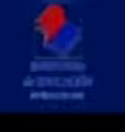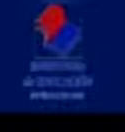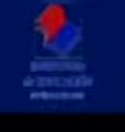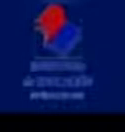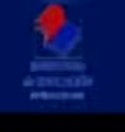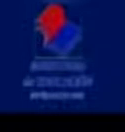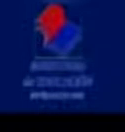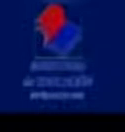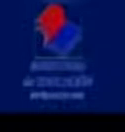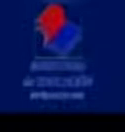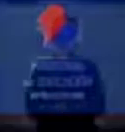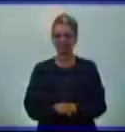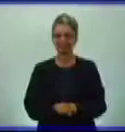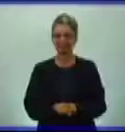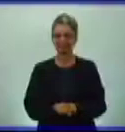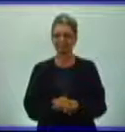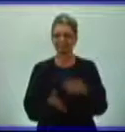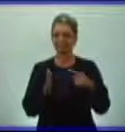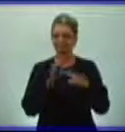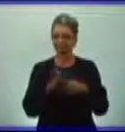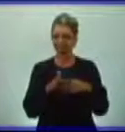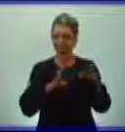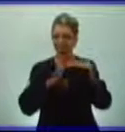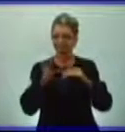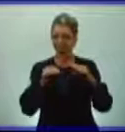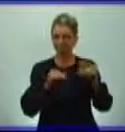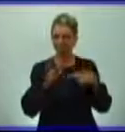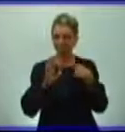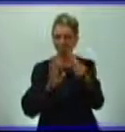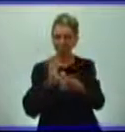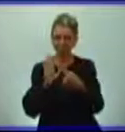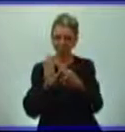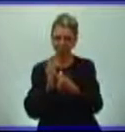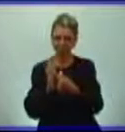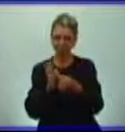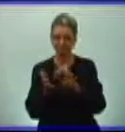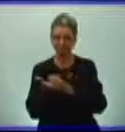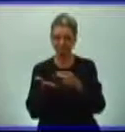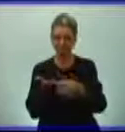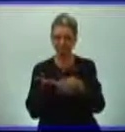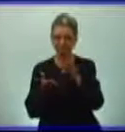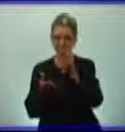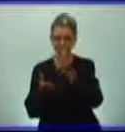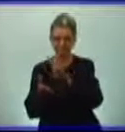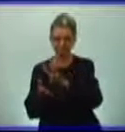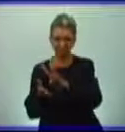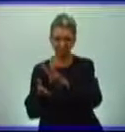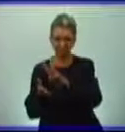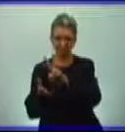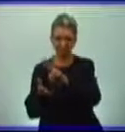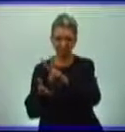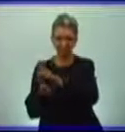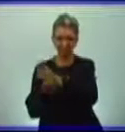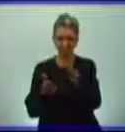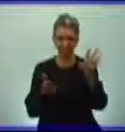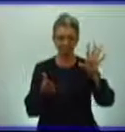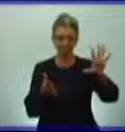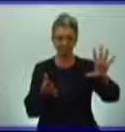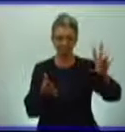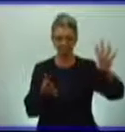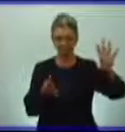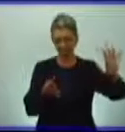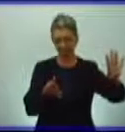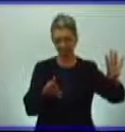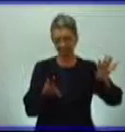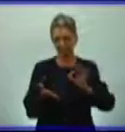Se sugiere también conversar sobre las imágenes que aparecen en las páginas de la 42 a la 54